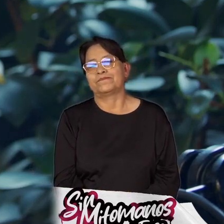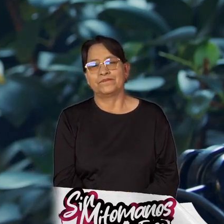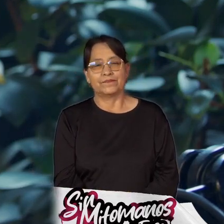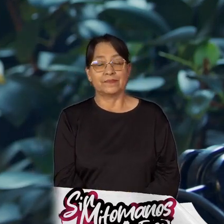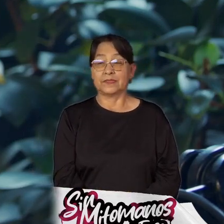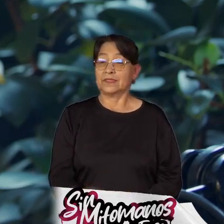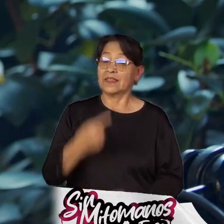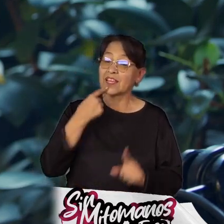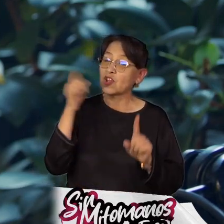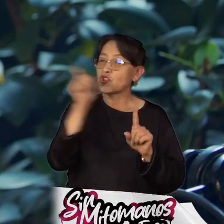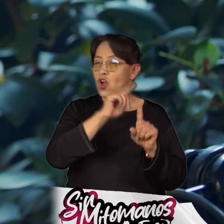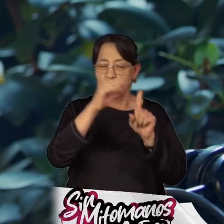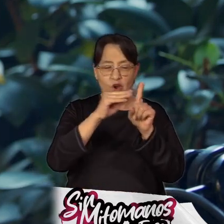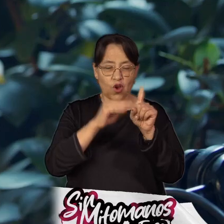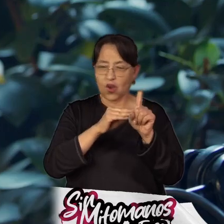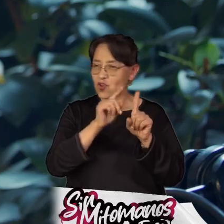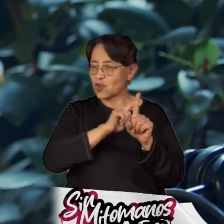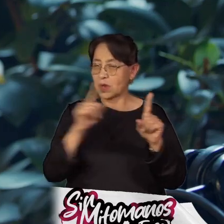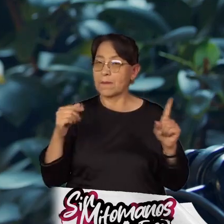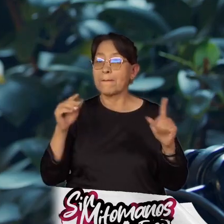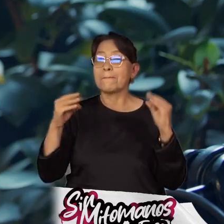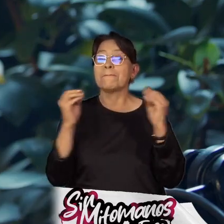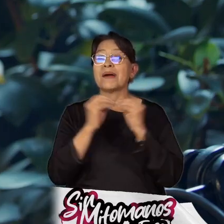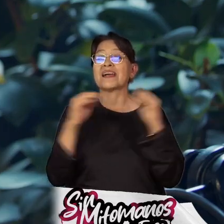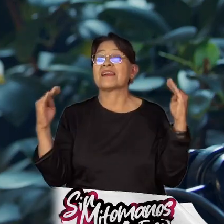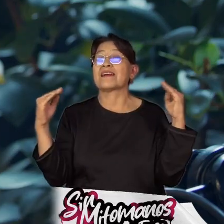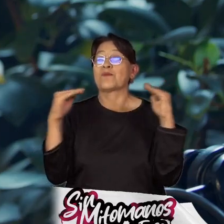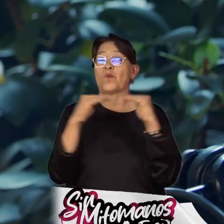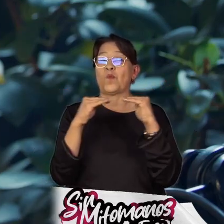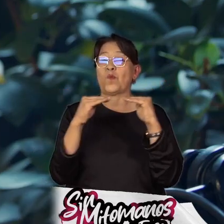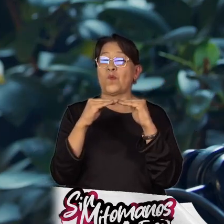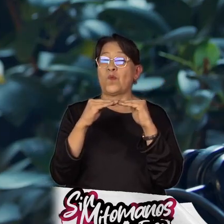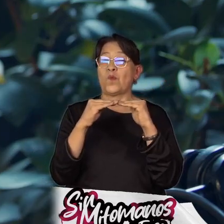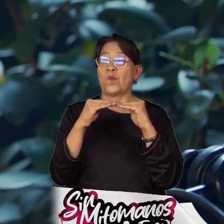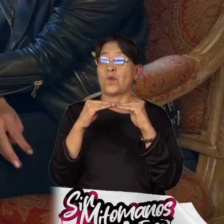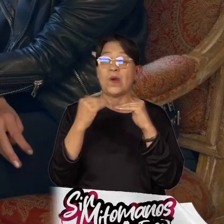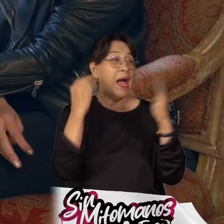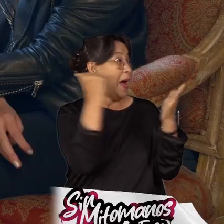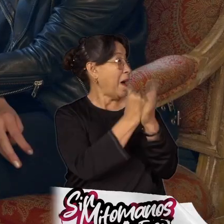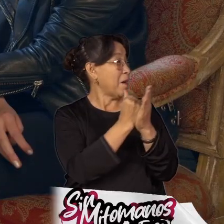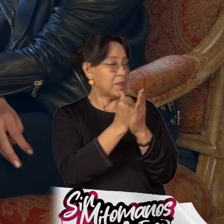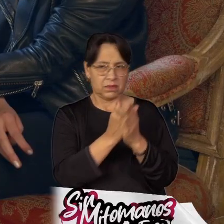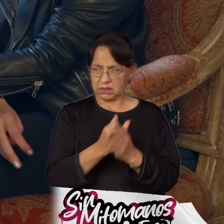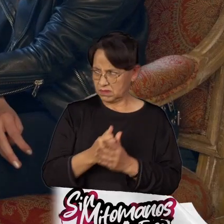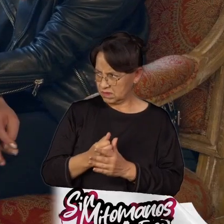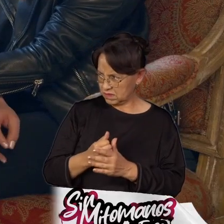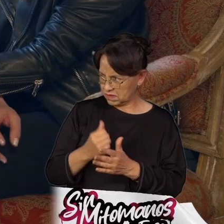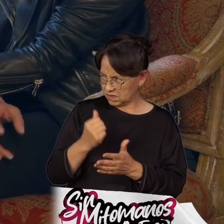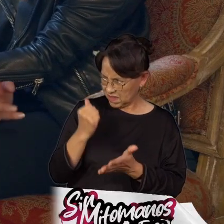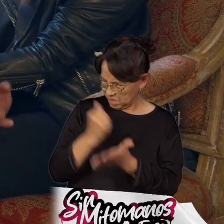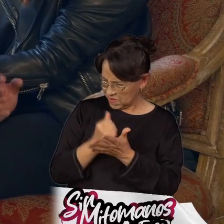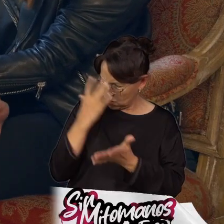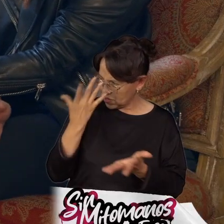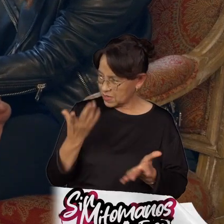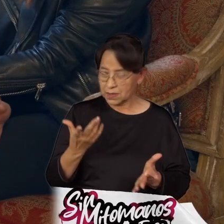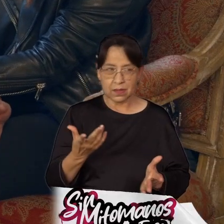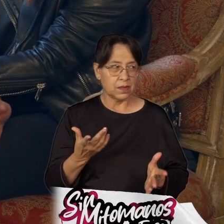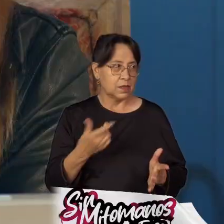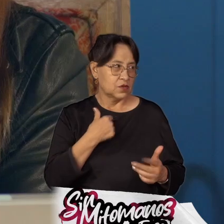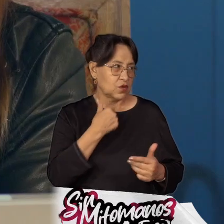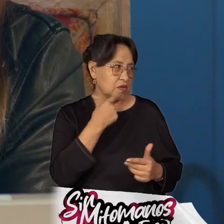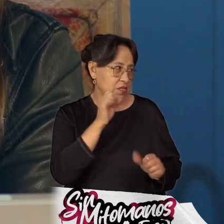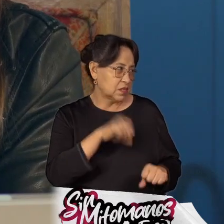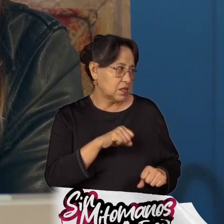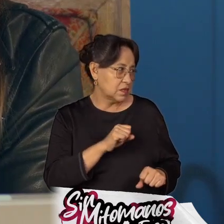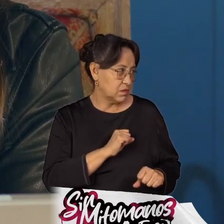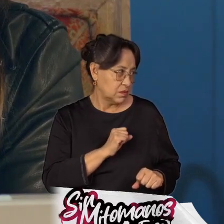Esto dice, no más estratos, más igualdad. Amén. ¿Cuál ¿No? amén? Sí, pues es una afirmación.